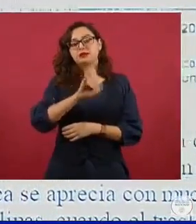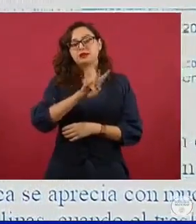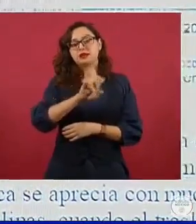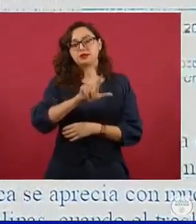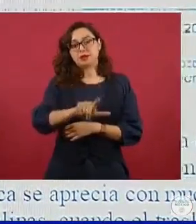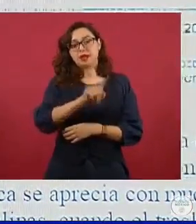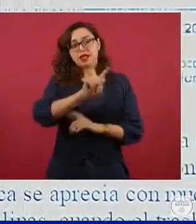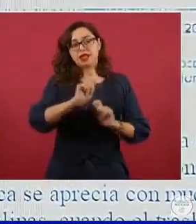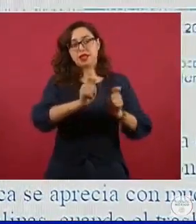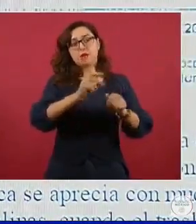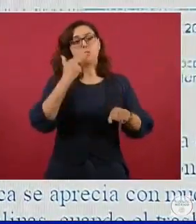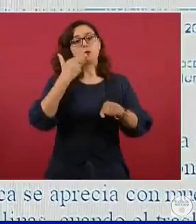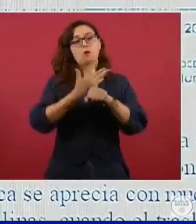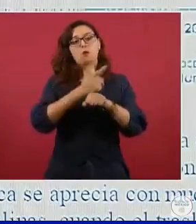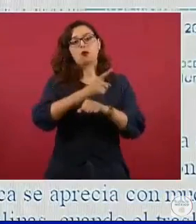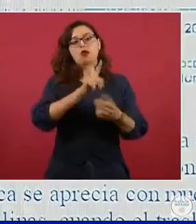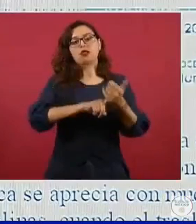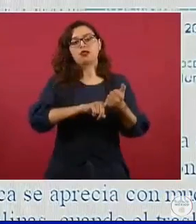Pero